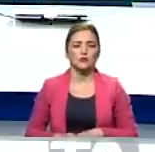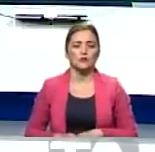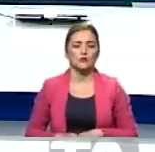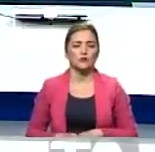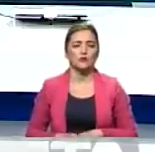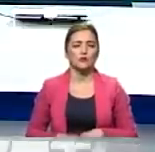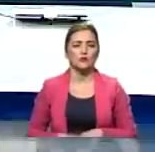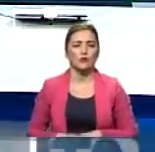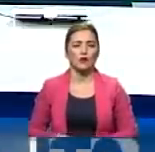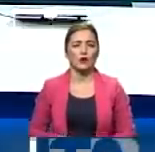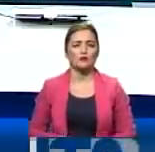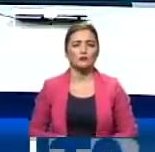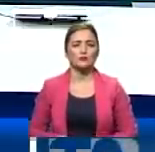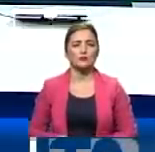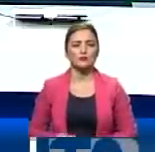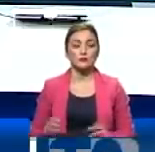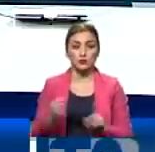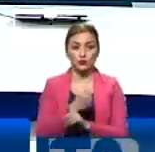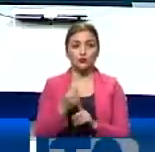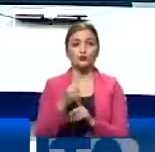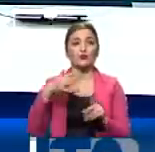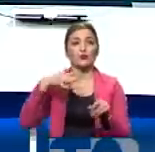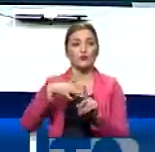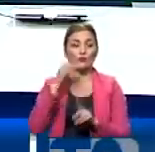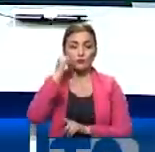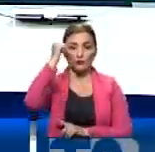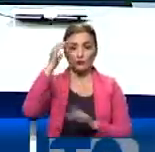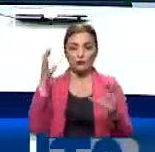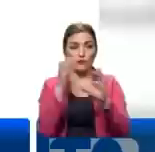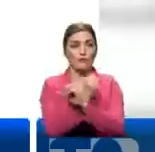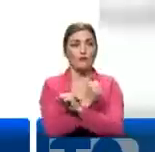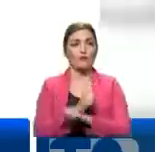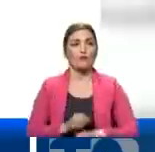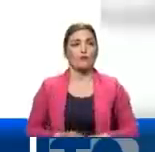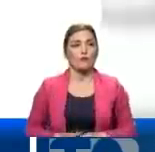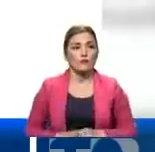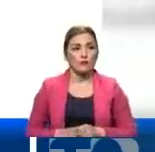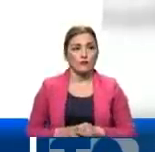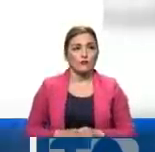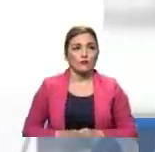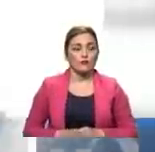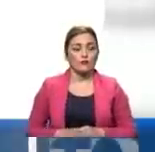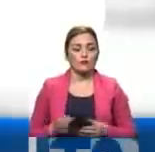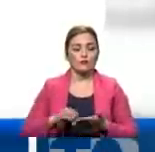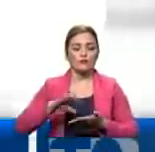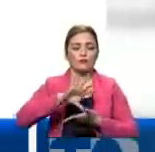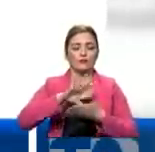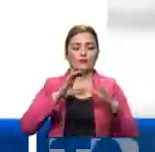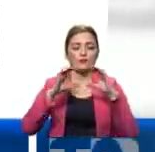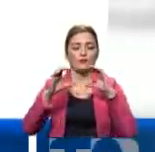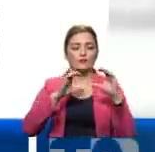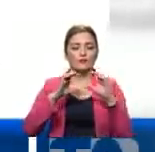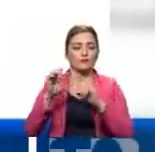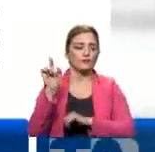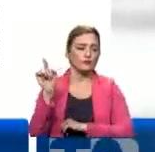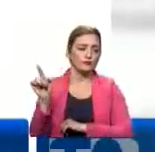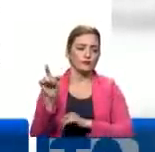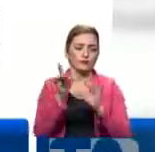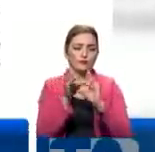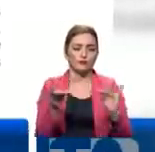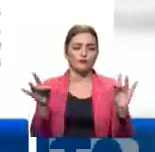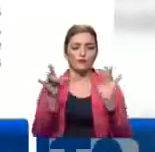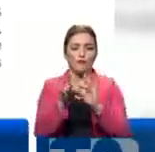Y ante los actos de violencia suscitados anoche, como les mostramos en la Asamblea Nacional, mediante un comunicado, la Asamblea se